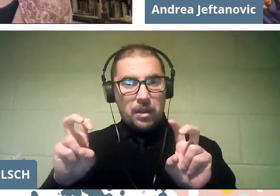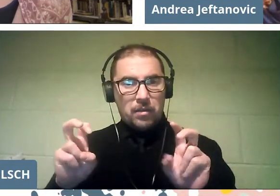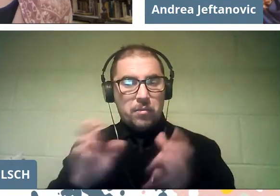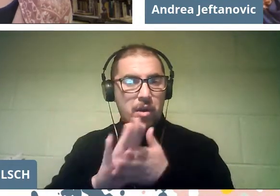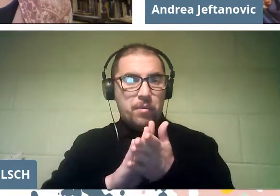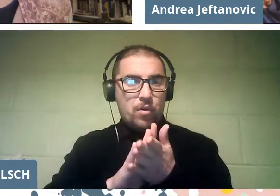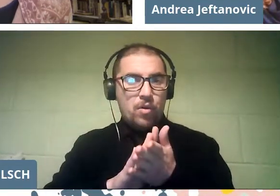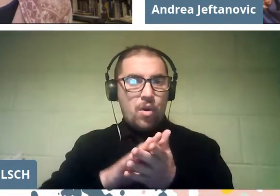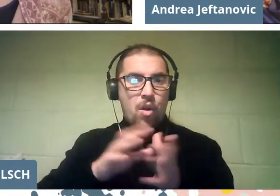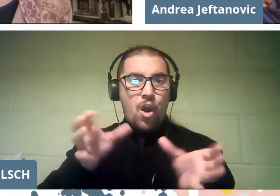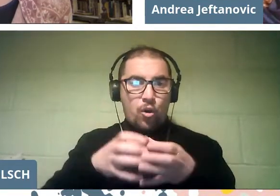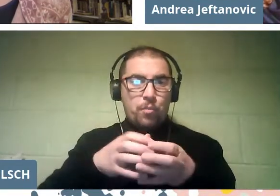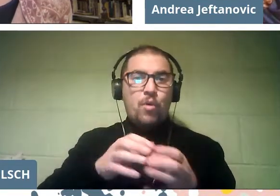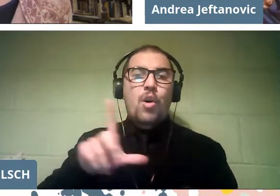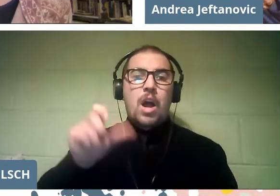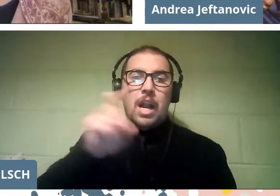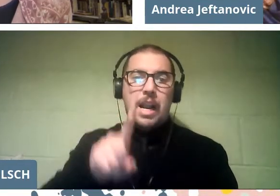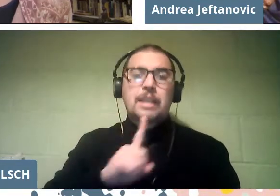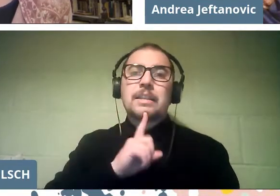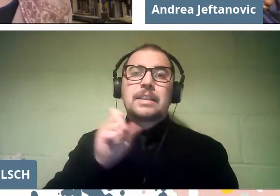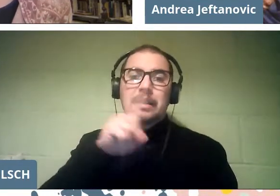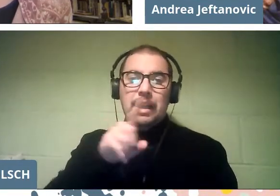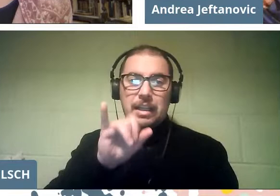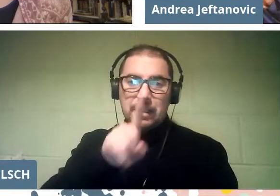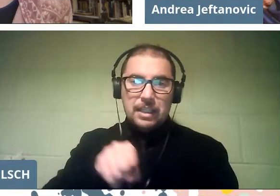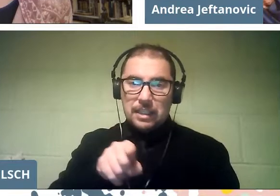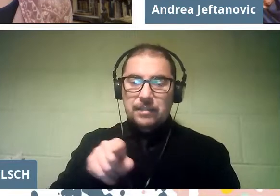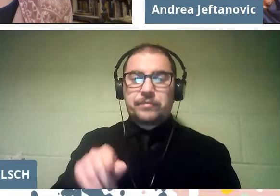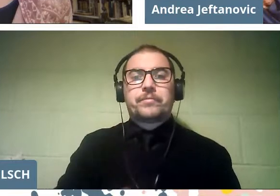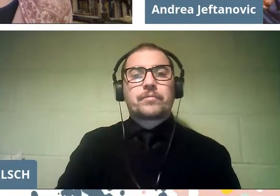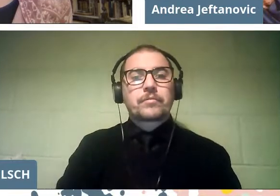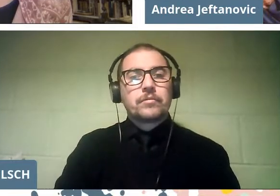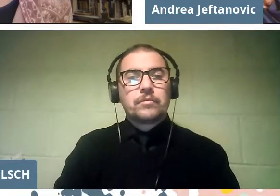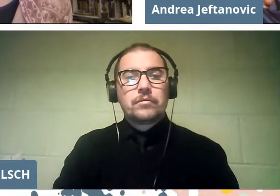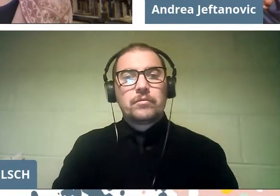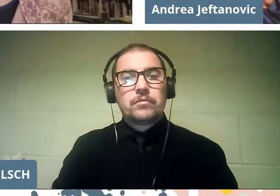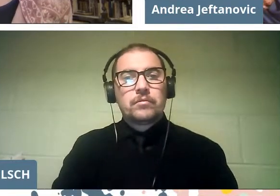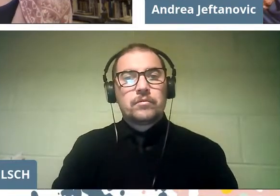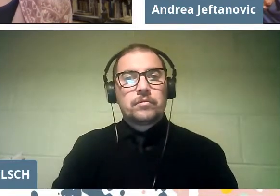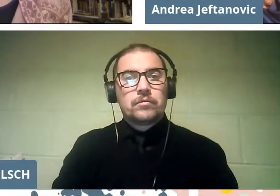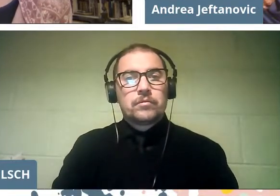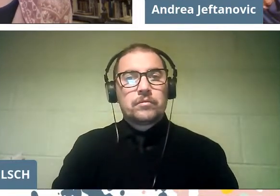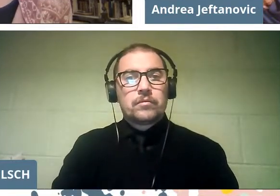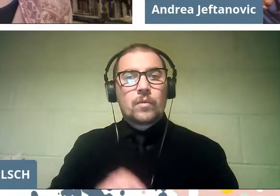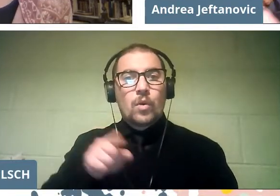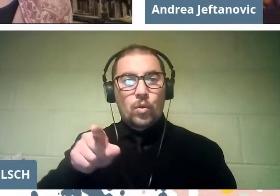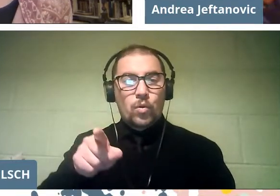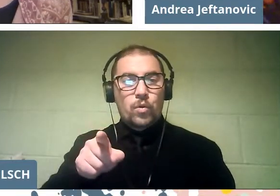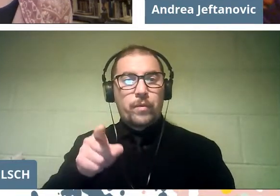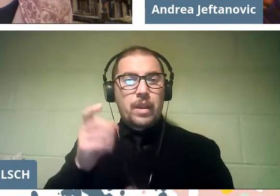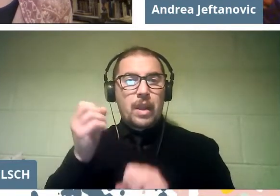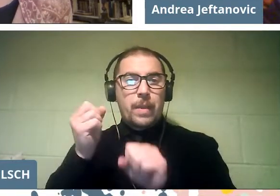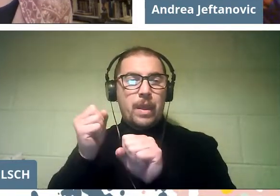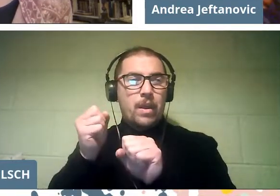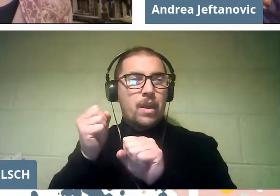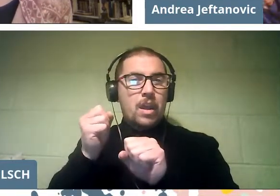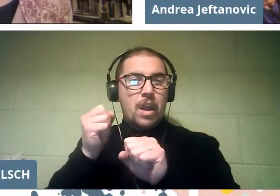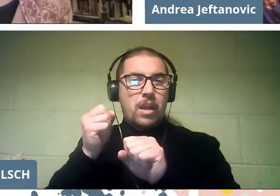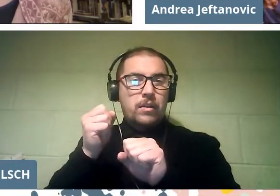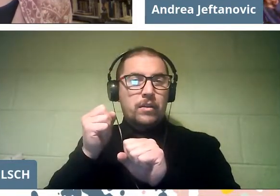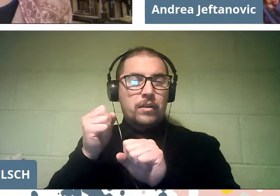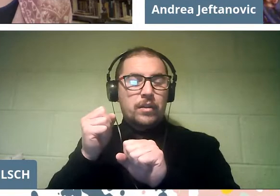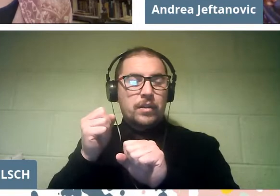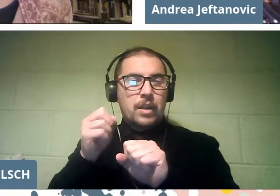Tesis. Su intervención, Un enemigo en tu camino, si no me equivoco, no estoy precisando